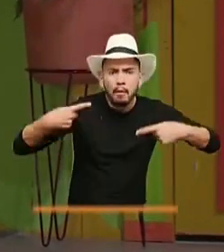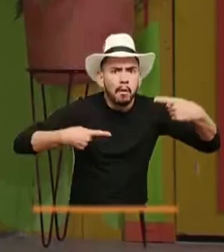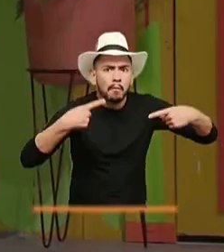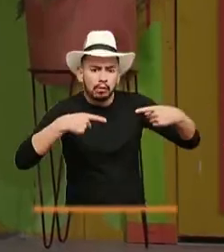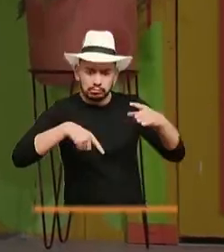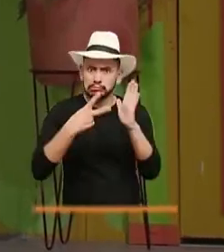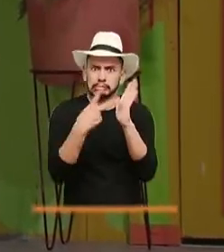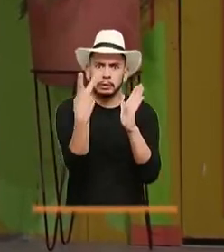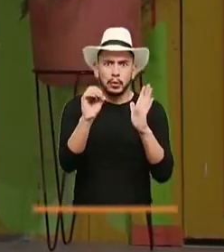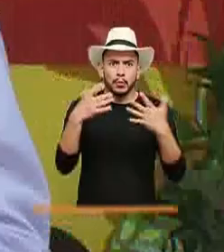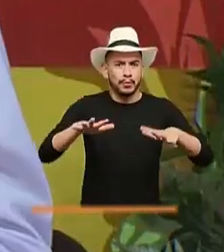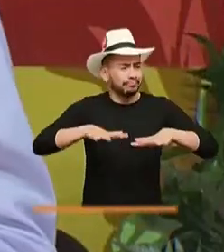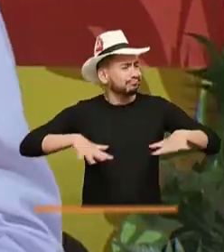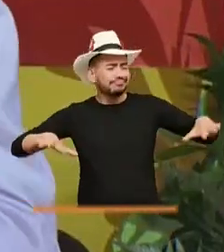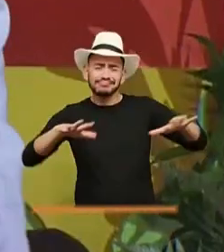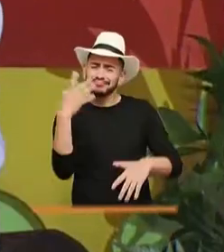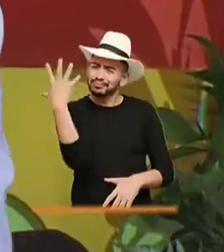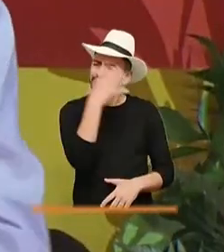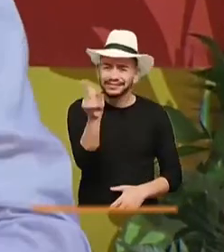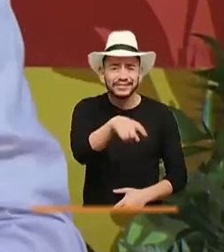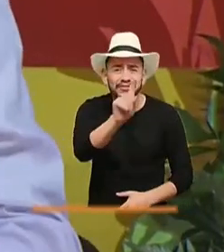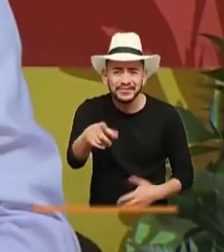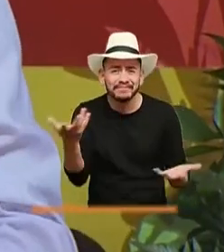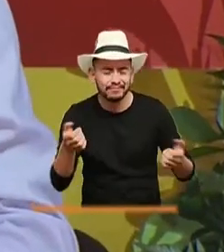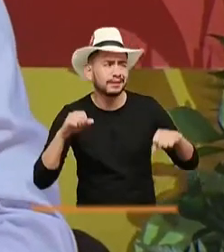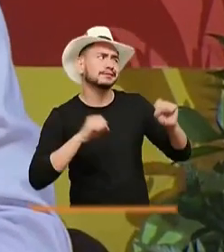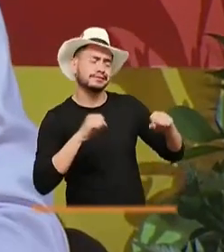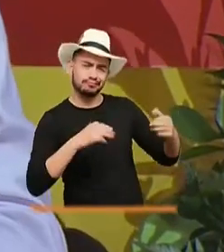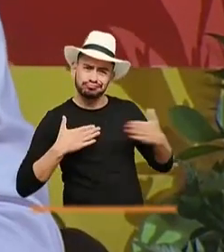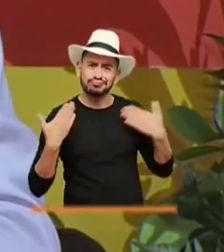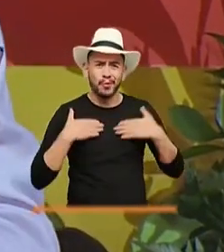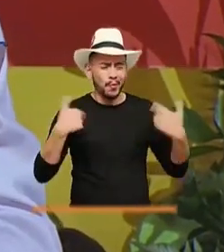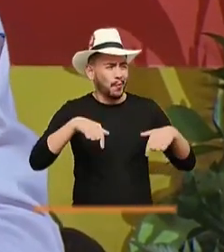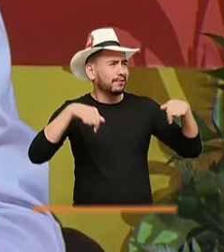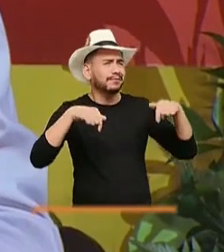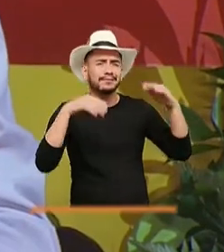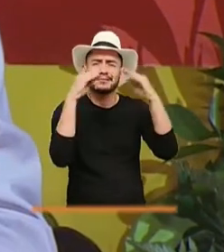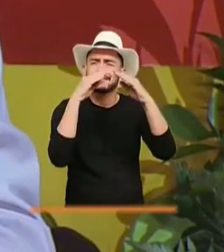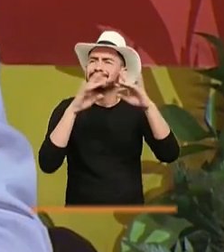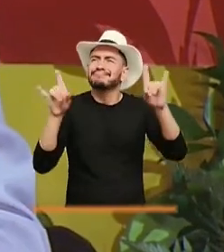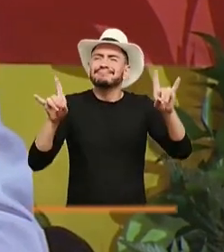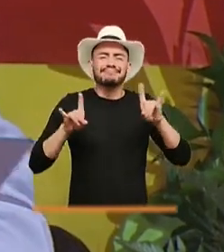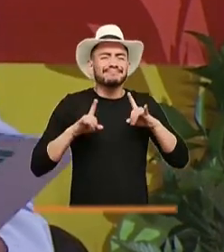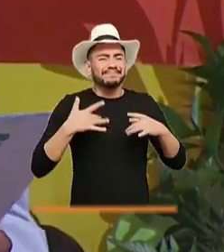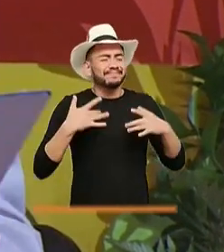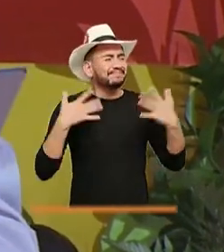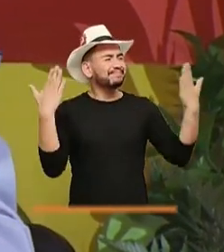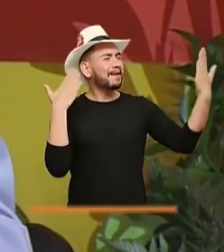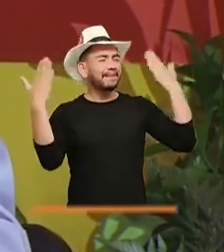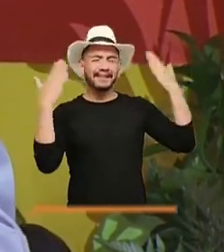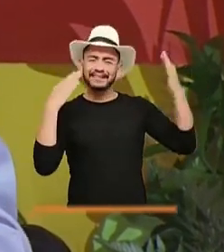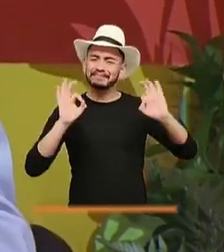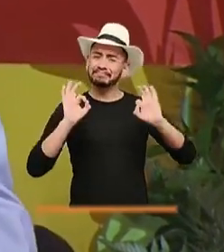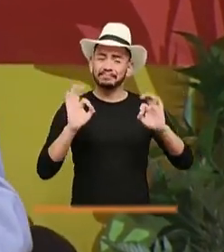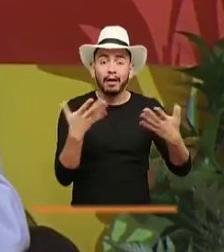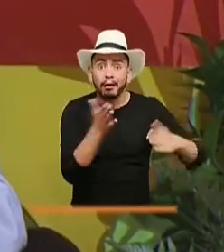paisaje tan hermoso, Ovidio. ¿Qué tal? Estamos felices en esta casa campesina y ya le cuento, Daniela, a usted y a todos nuestros